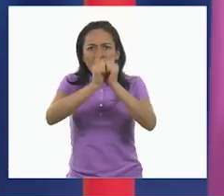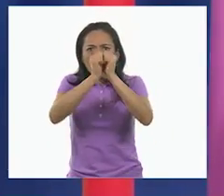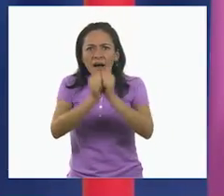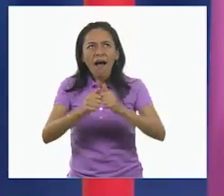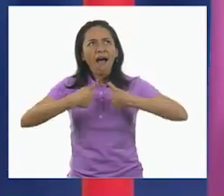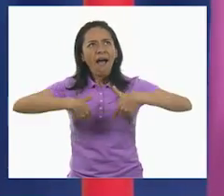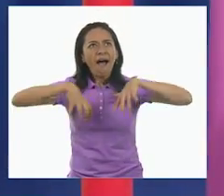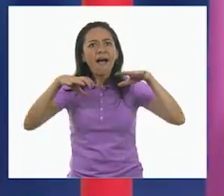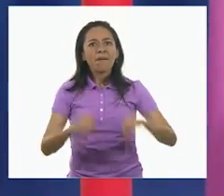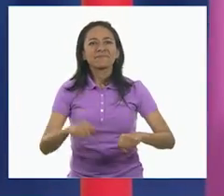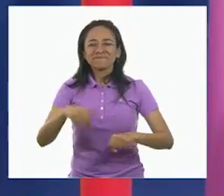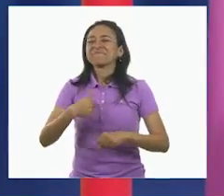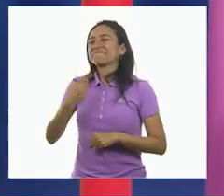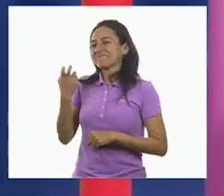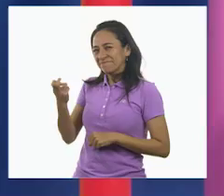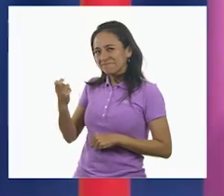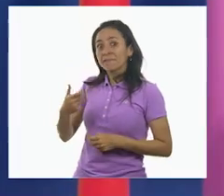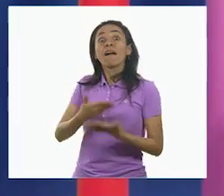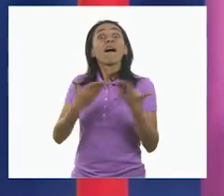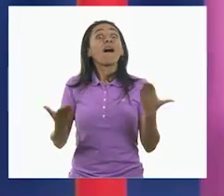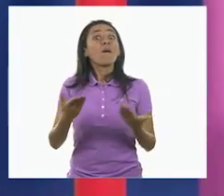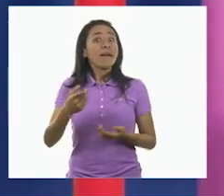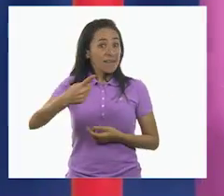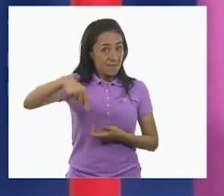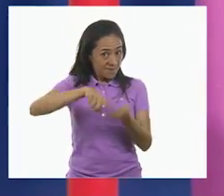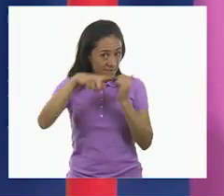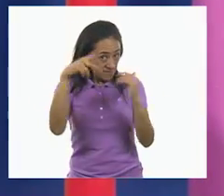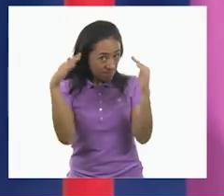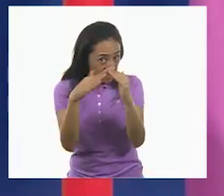reto para nuestros alumnos en casa. Reto pues.